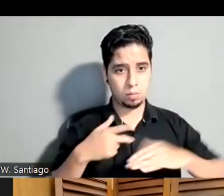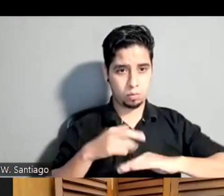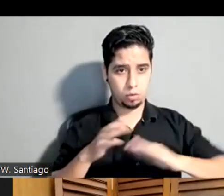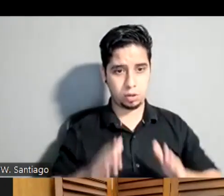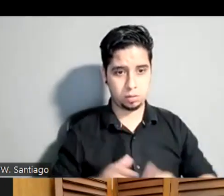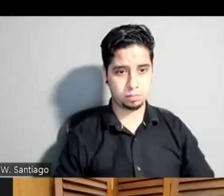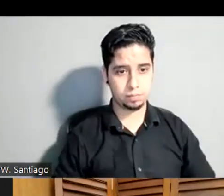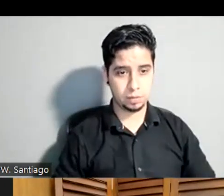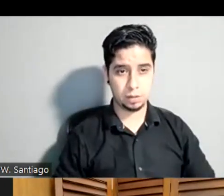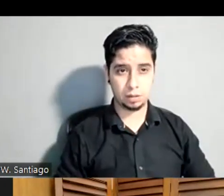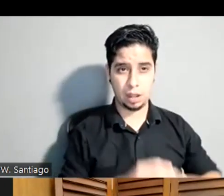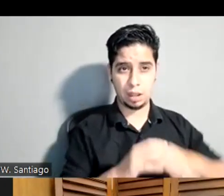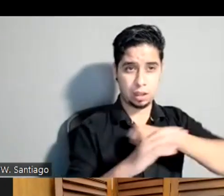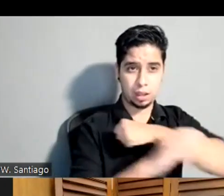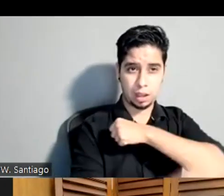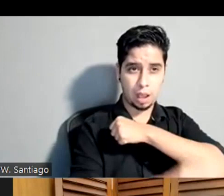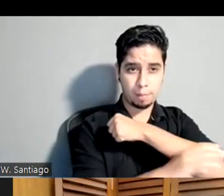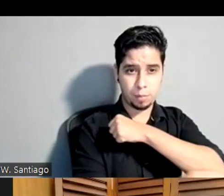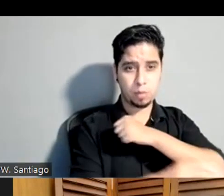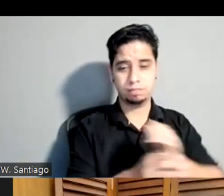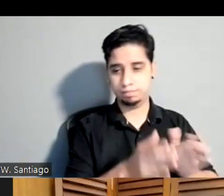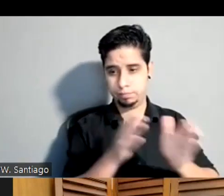campo es la que mueve la historia.